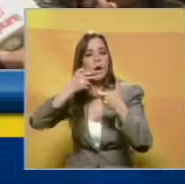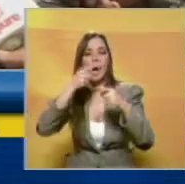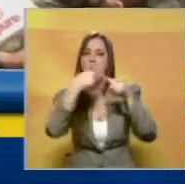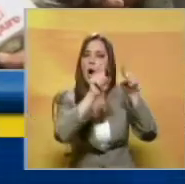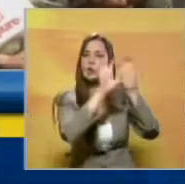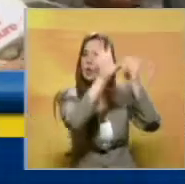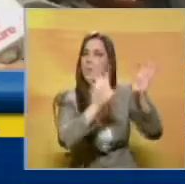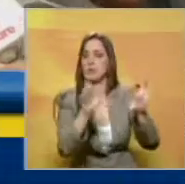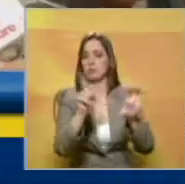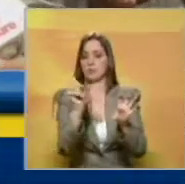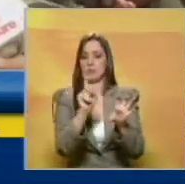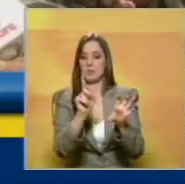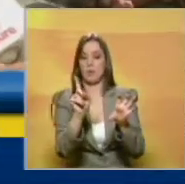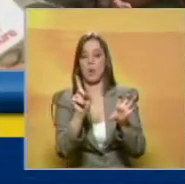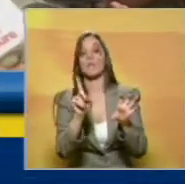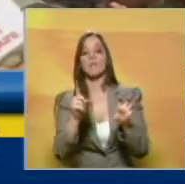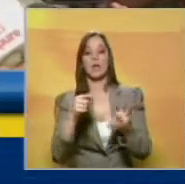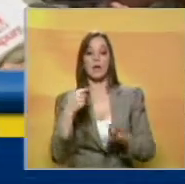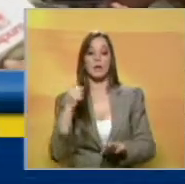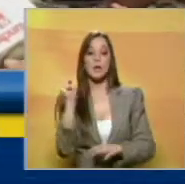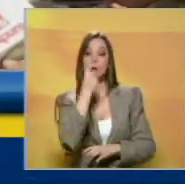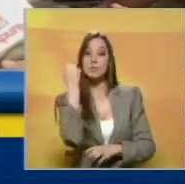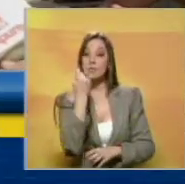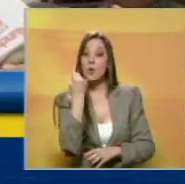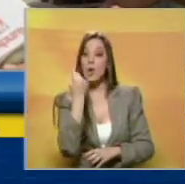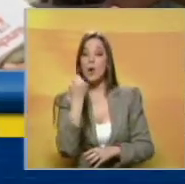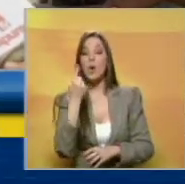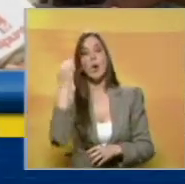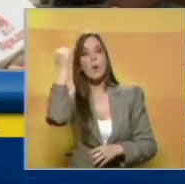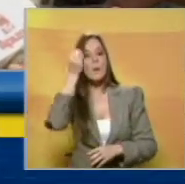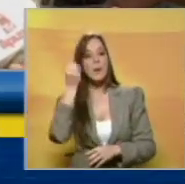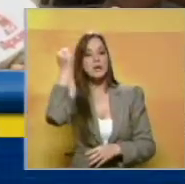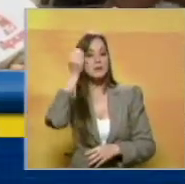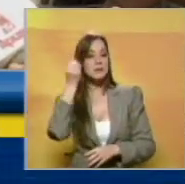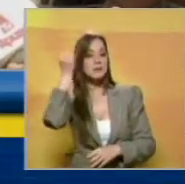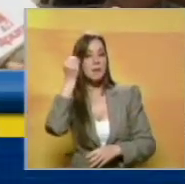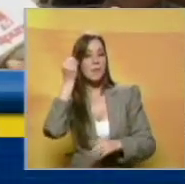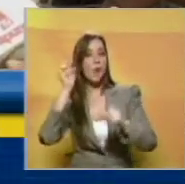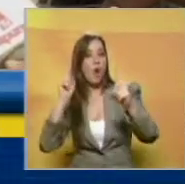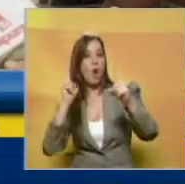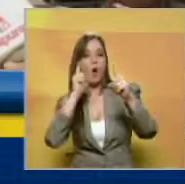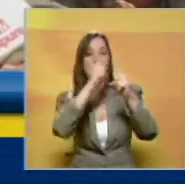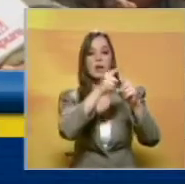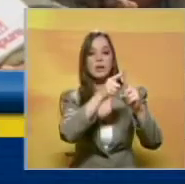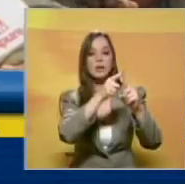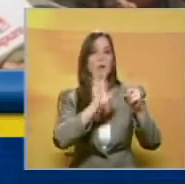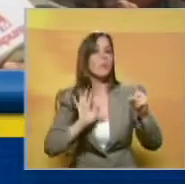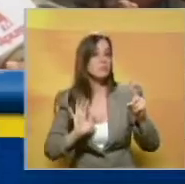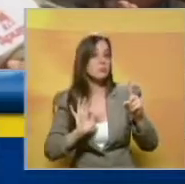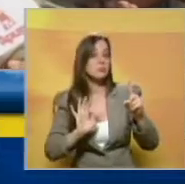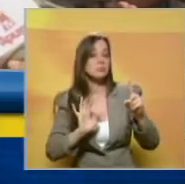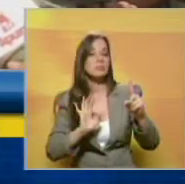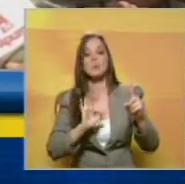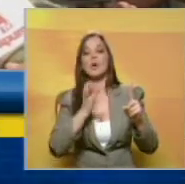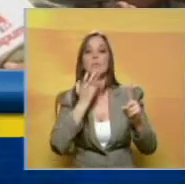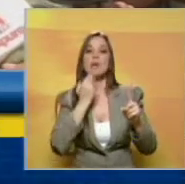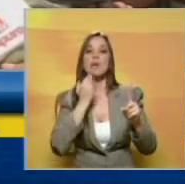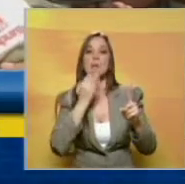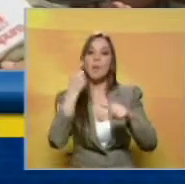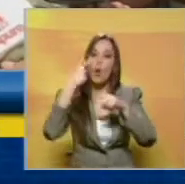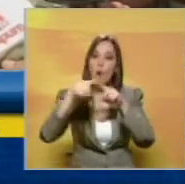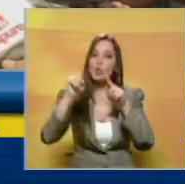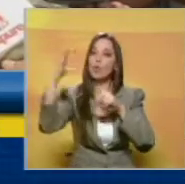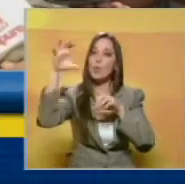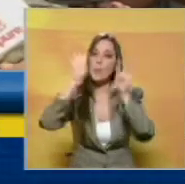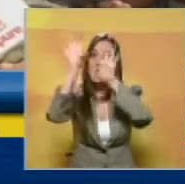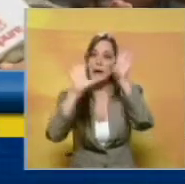alguno. Sobre todo, solamente apuntamos sobre el objetivo que sea capaz de poner sus pies sobre nuestro